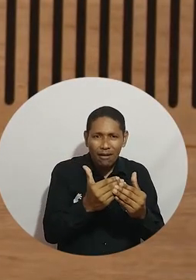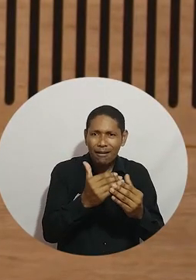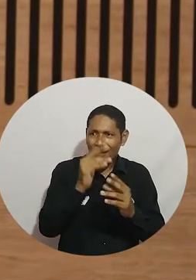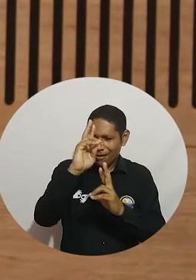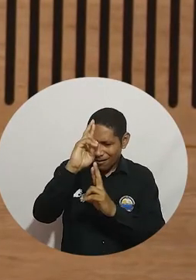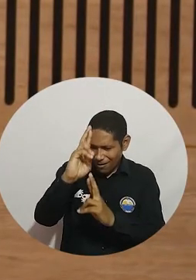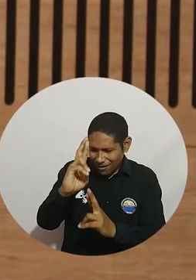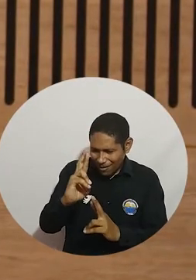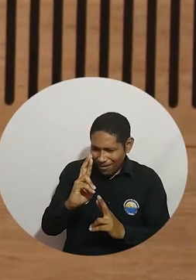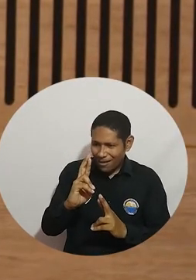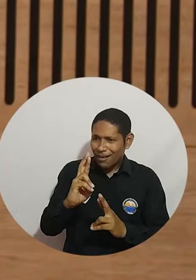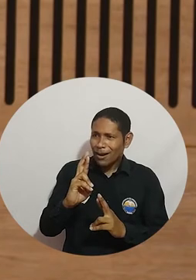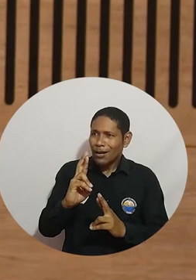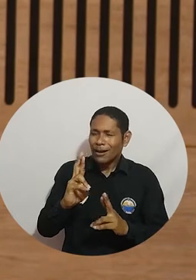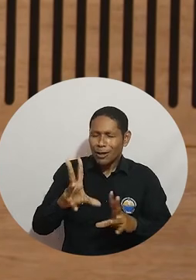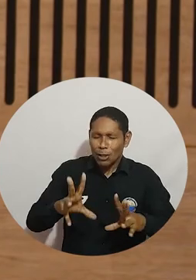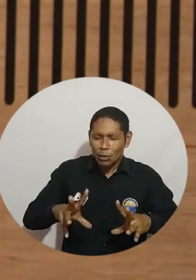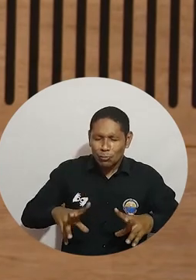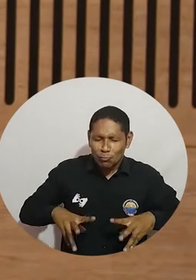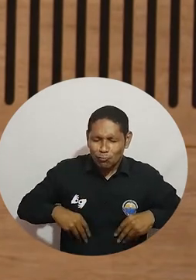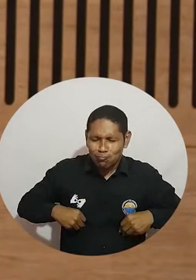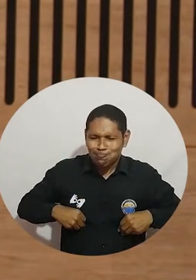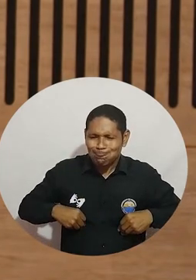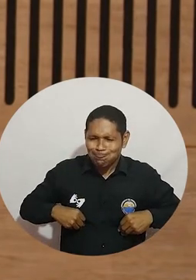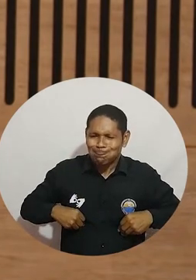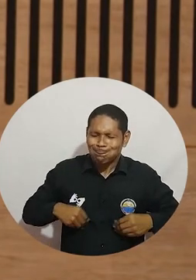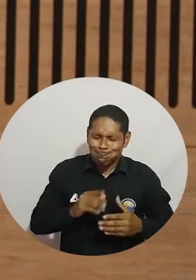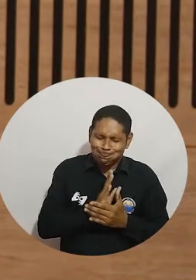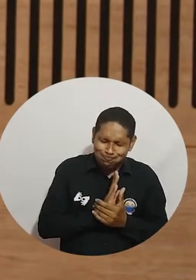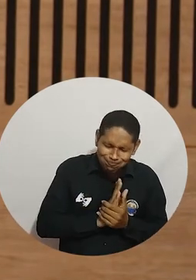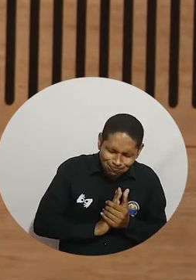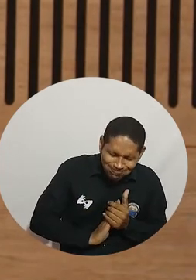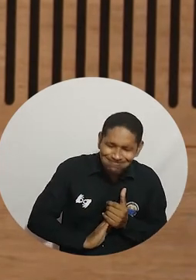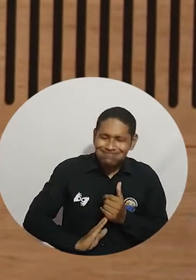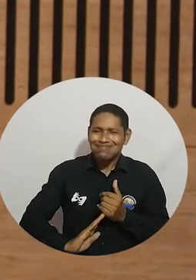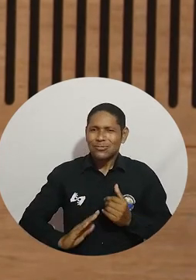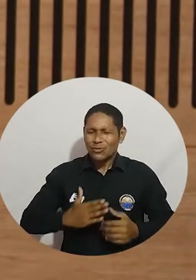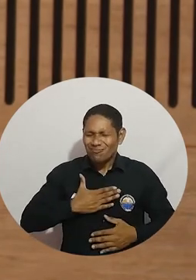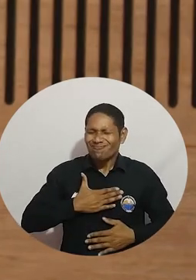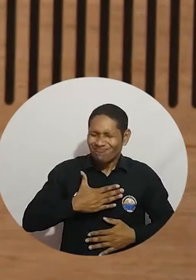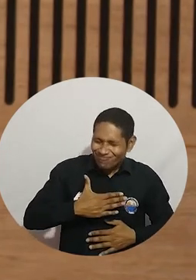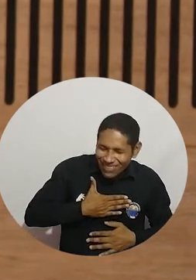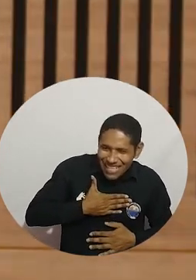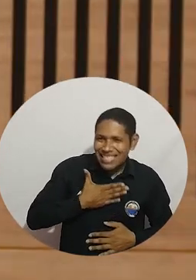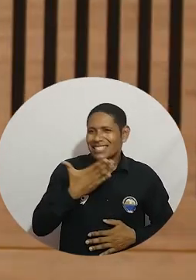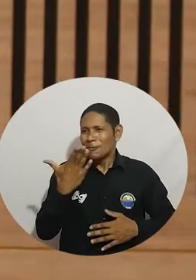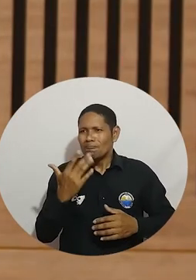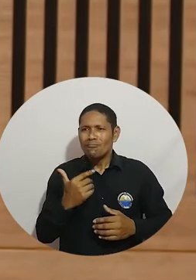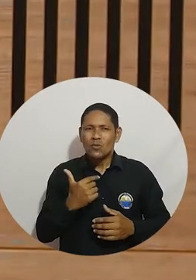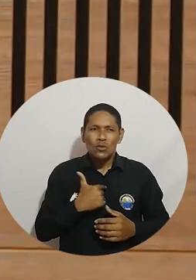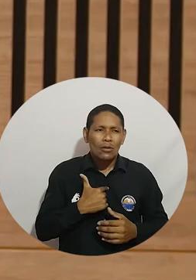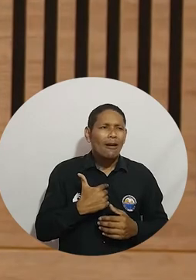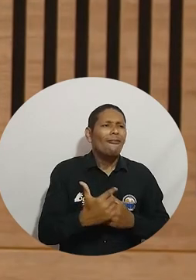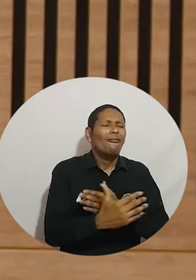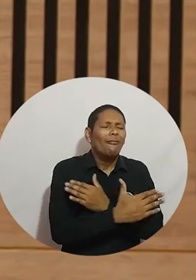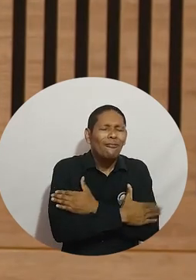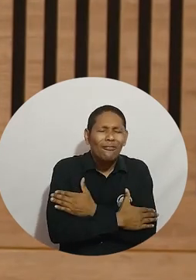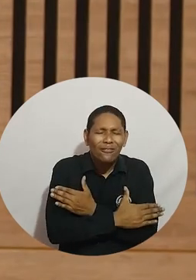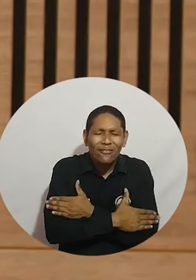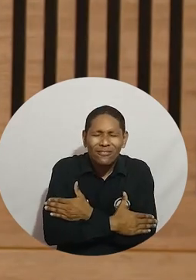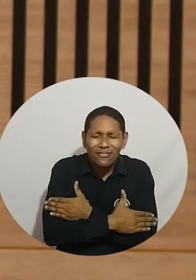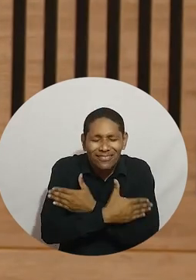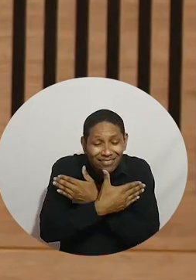por ese reconocimiento. Lo recibo con la humildad que me distingue a mí. Debo decirle que